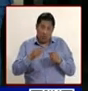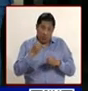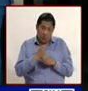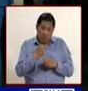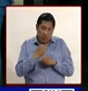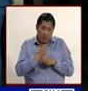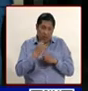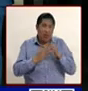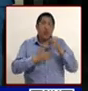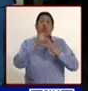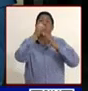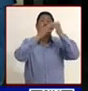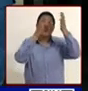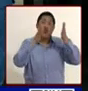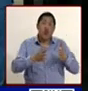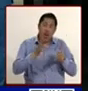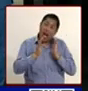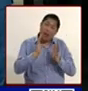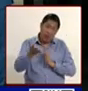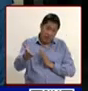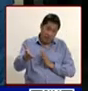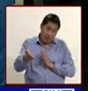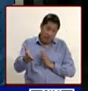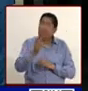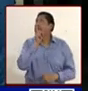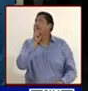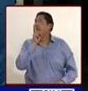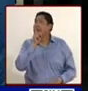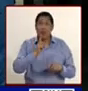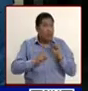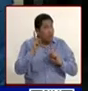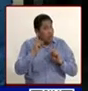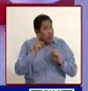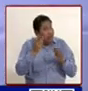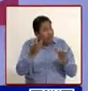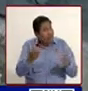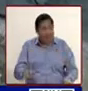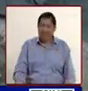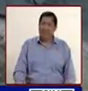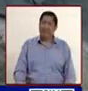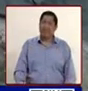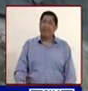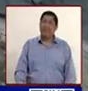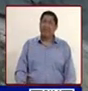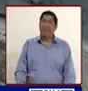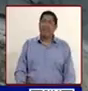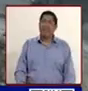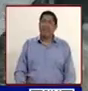que trabaja en construcciones. Claro. Hemos hablado con ellos y esto es lo que nos decían.